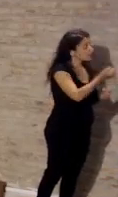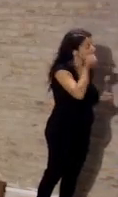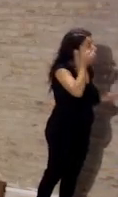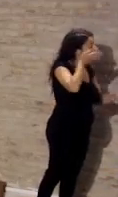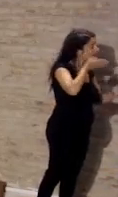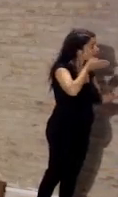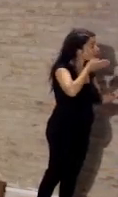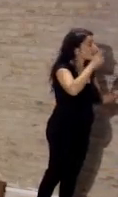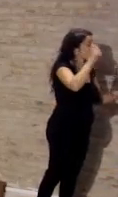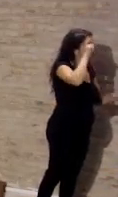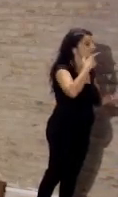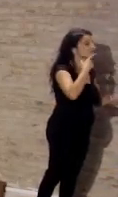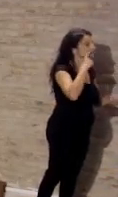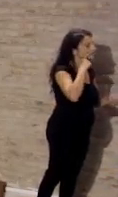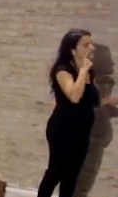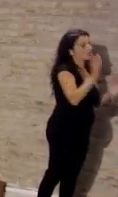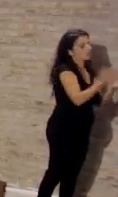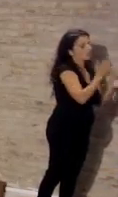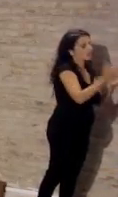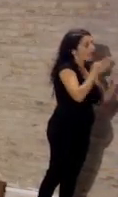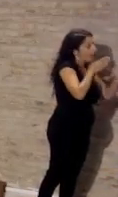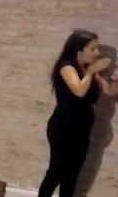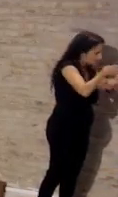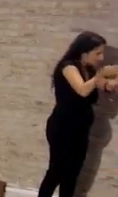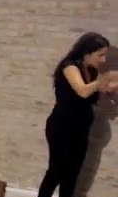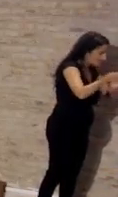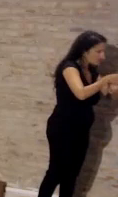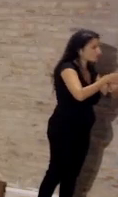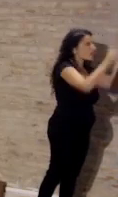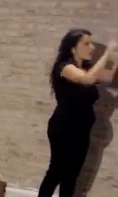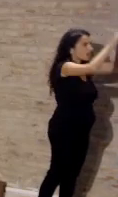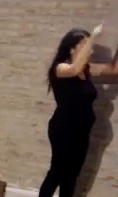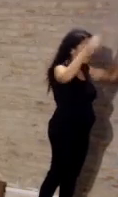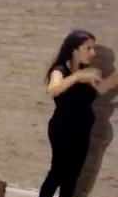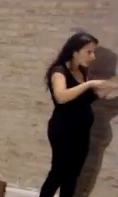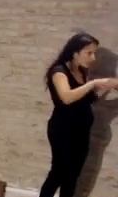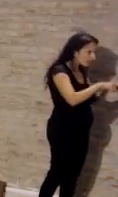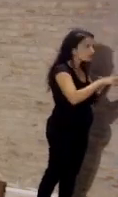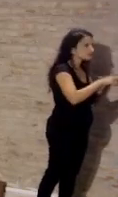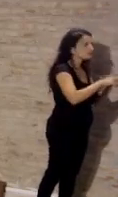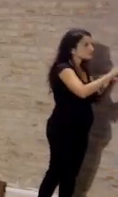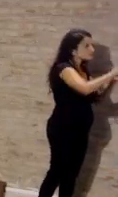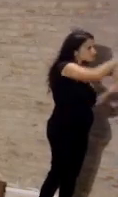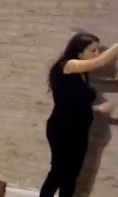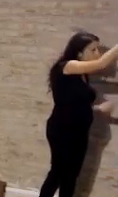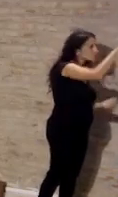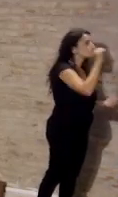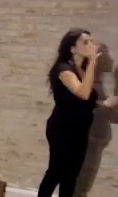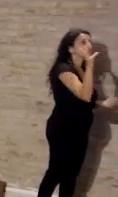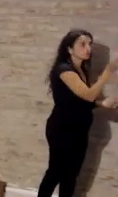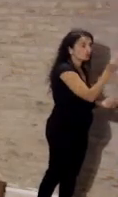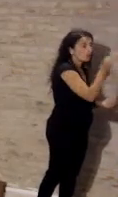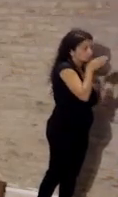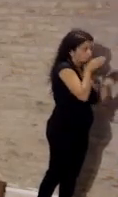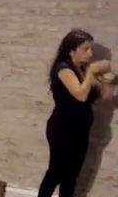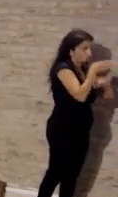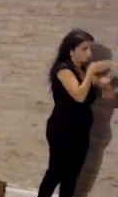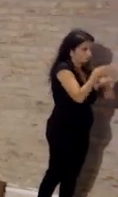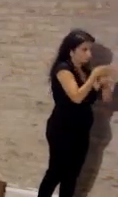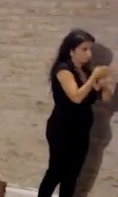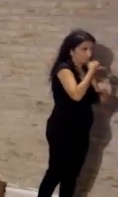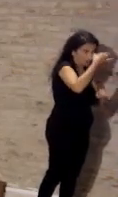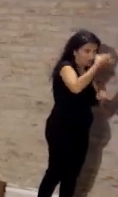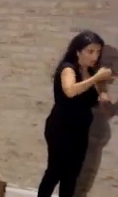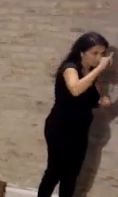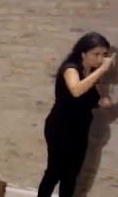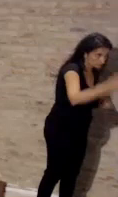que la es los materiales los cuadernillos las láminas los afiches con lo que se trabaje sean accesibles O